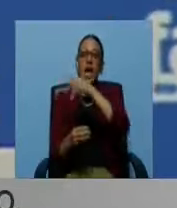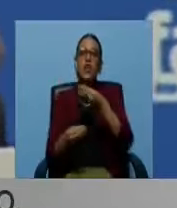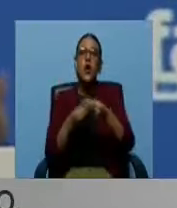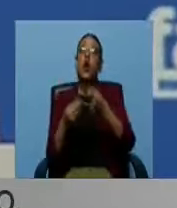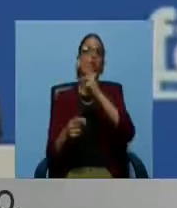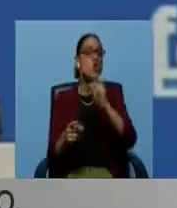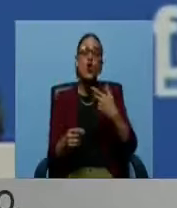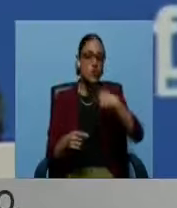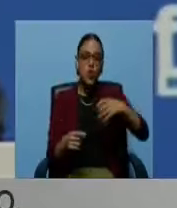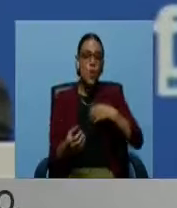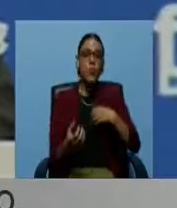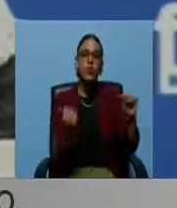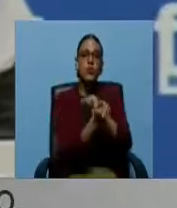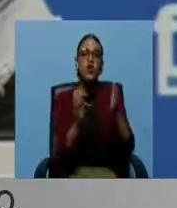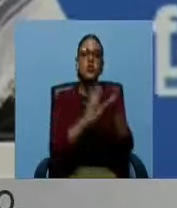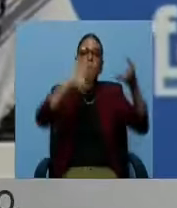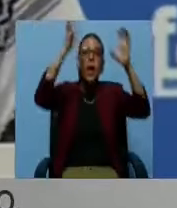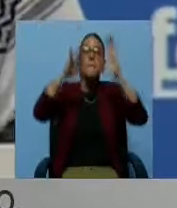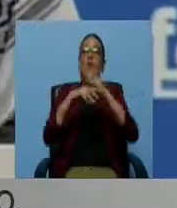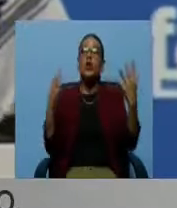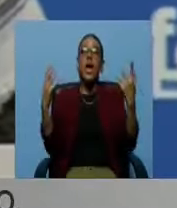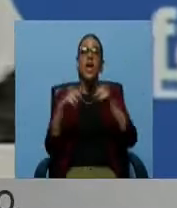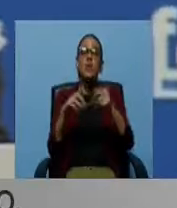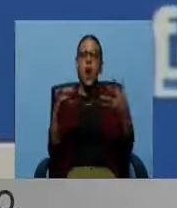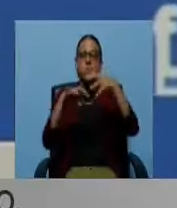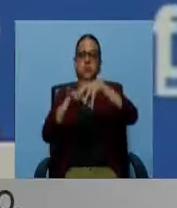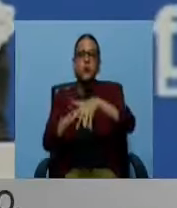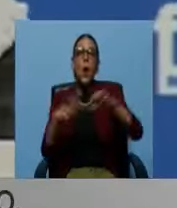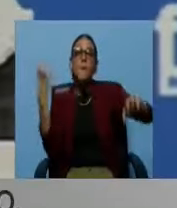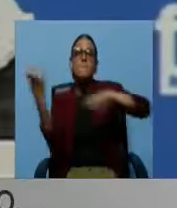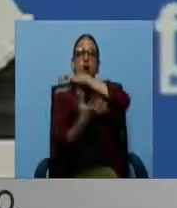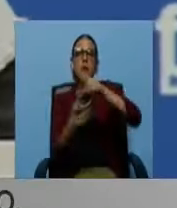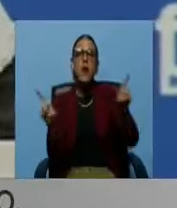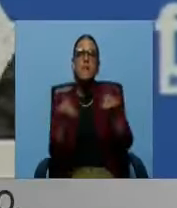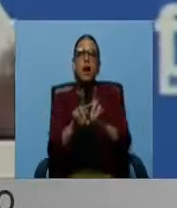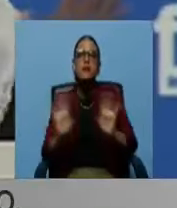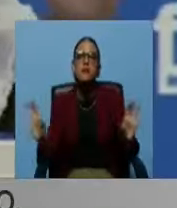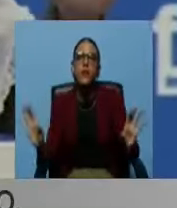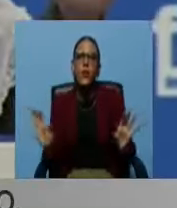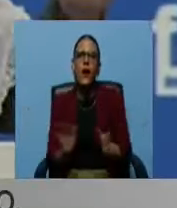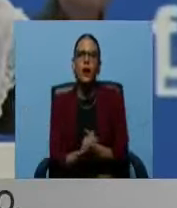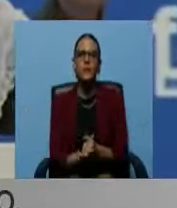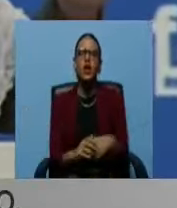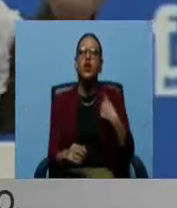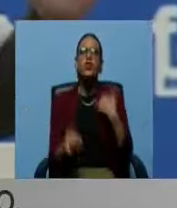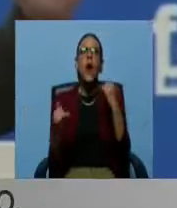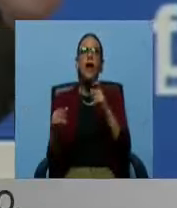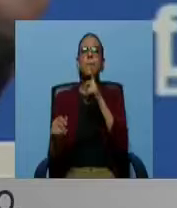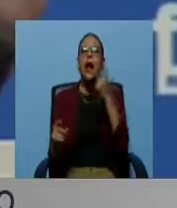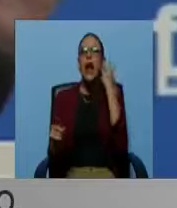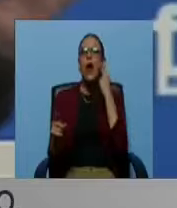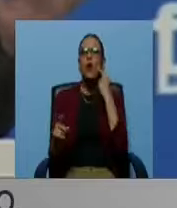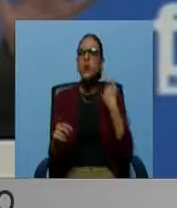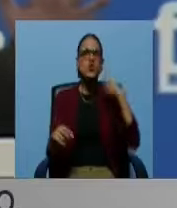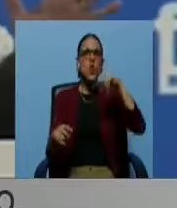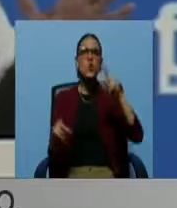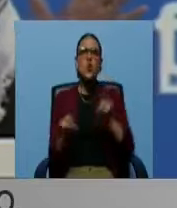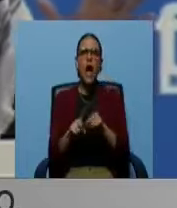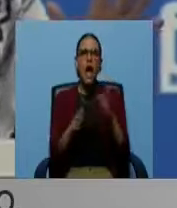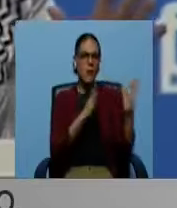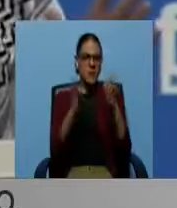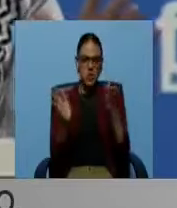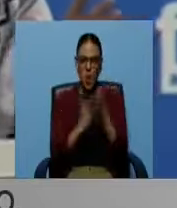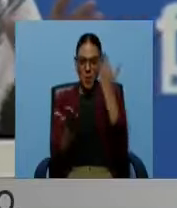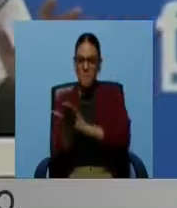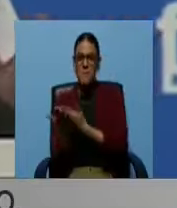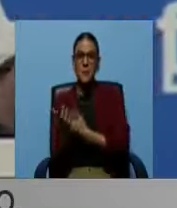climática, porque están intrínsecamente relacionados. Yo tengo una mala costumbre, que es la de no llevar papeles nunca, y